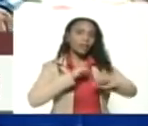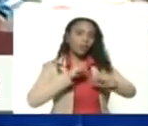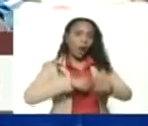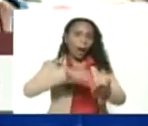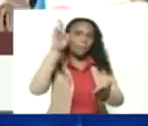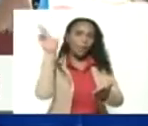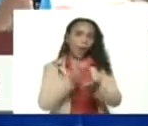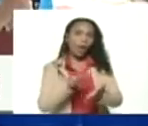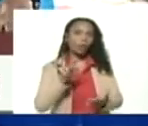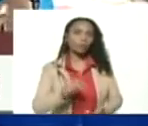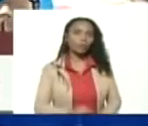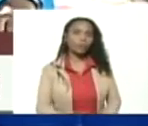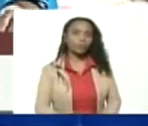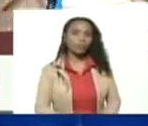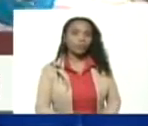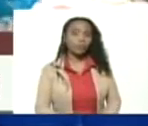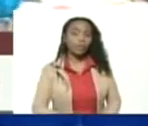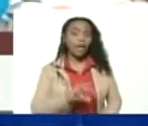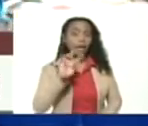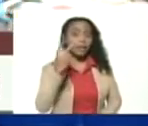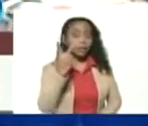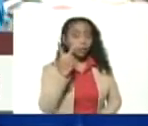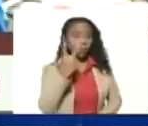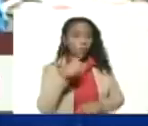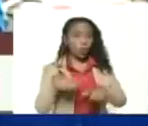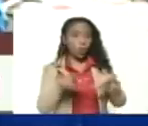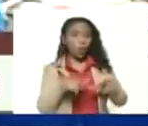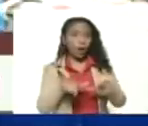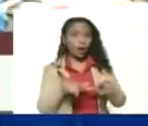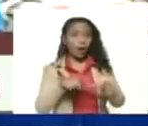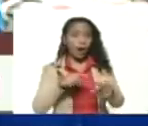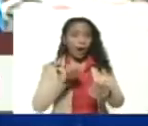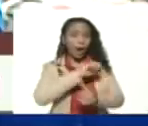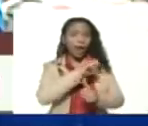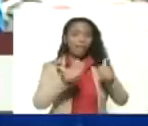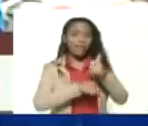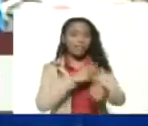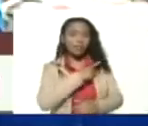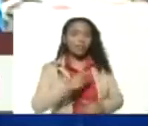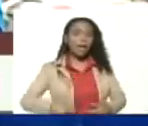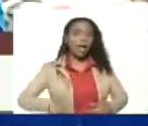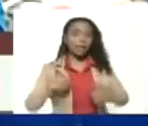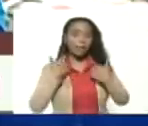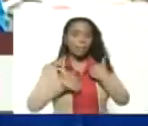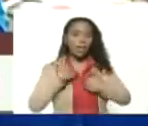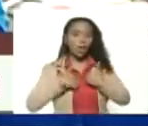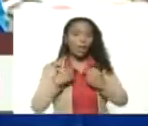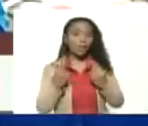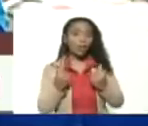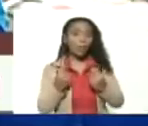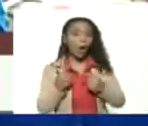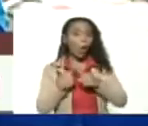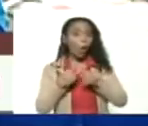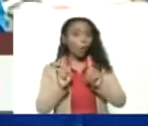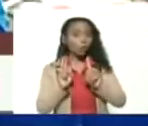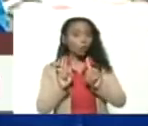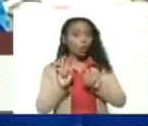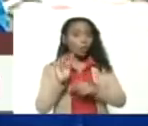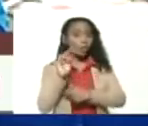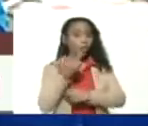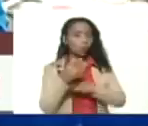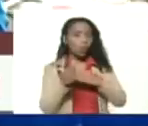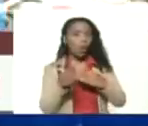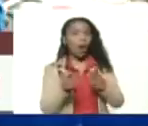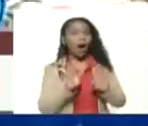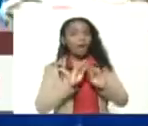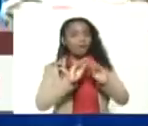aprobado. Y en segundo lugar, la vicepresidenta me trajo a este miércoles de economía otro segundo anuncio,